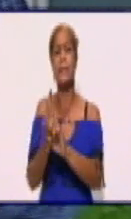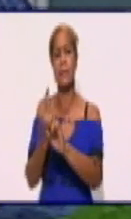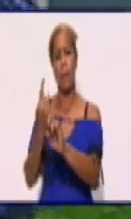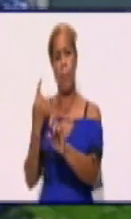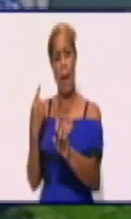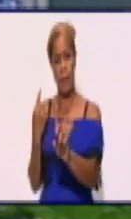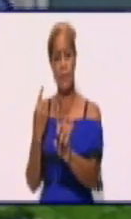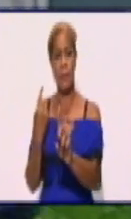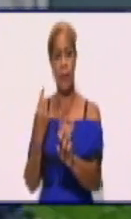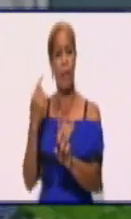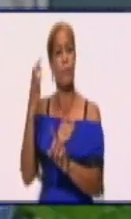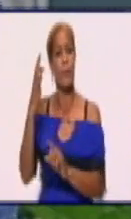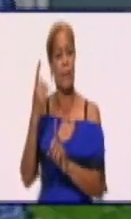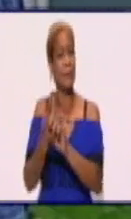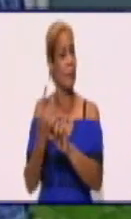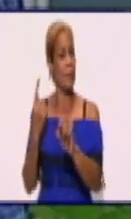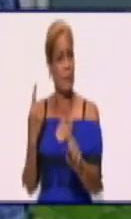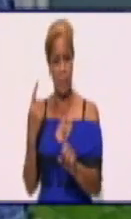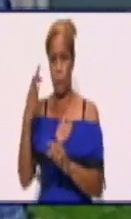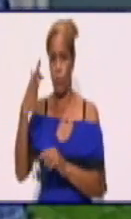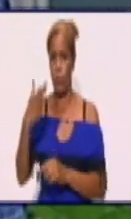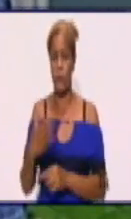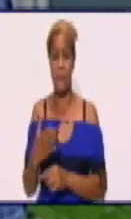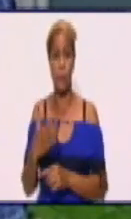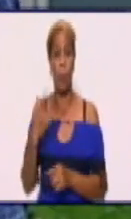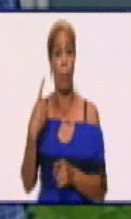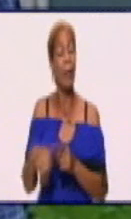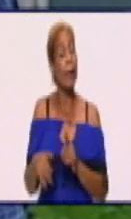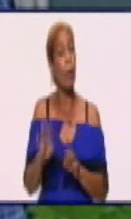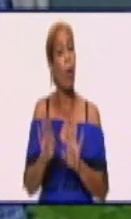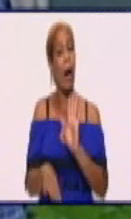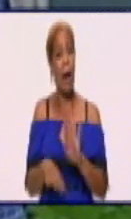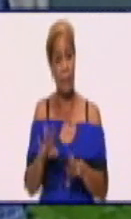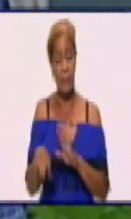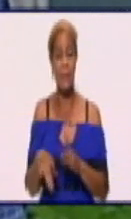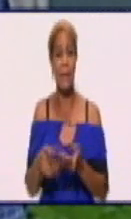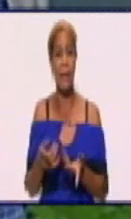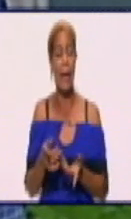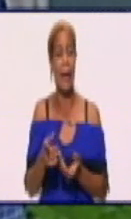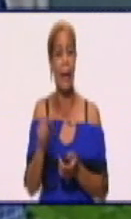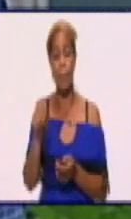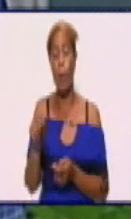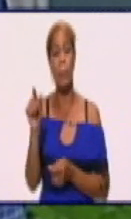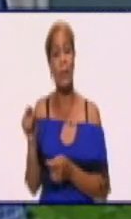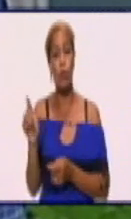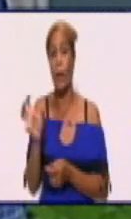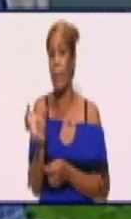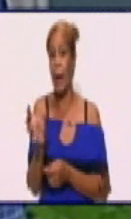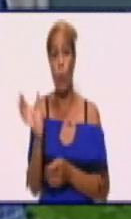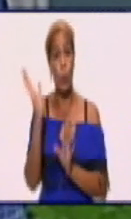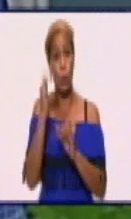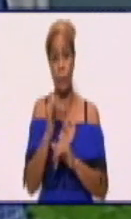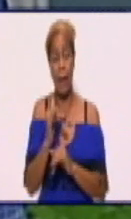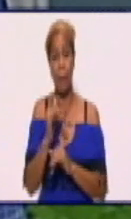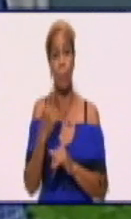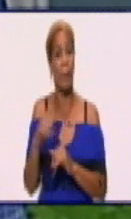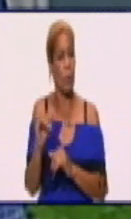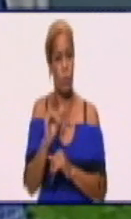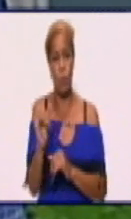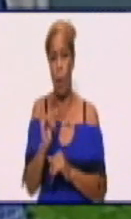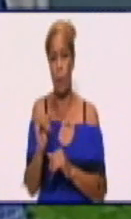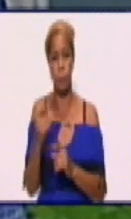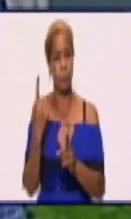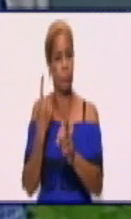físico pero cuando ellos no están entonces hay aglomeración de personas pero me ha llamado poderosamente